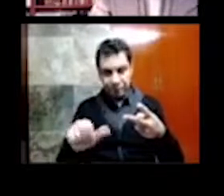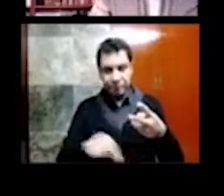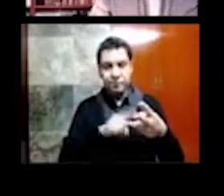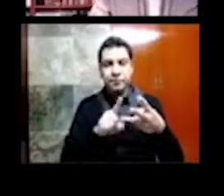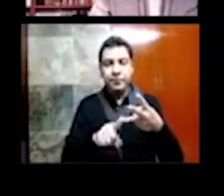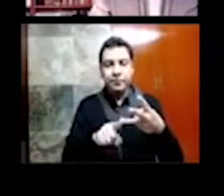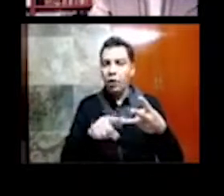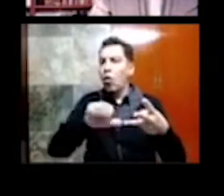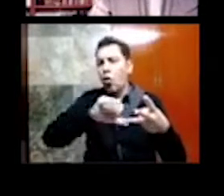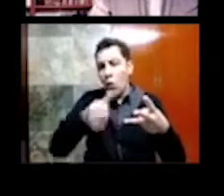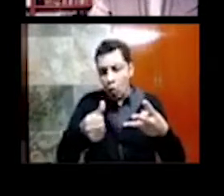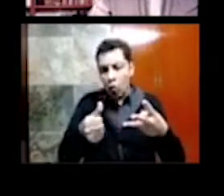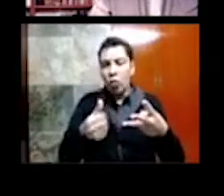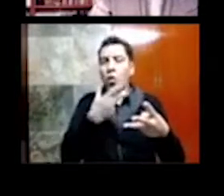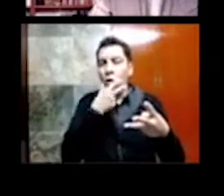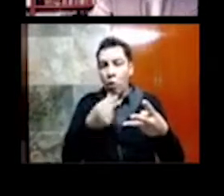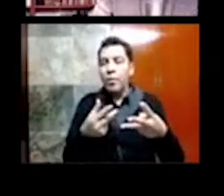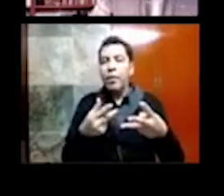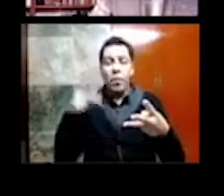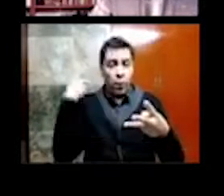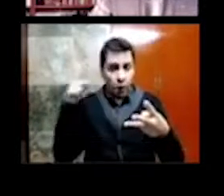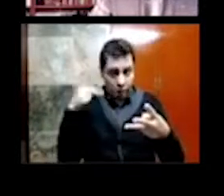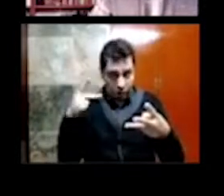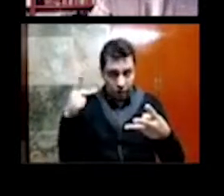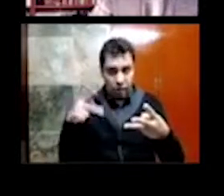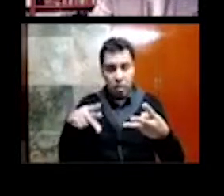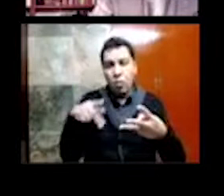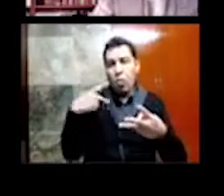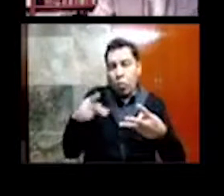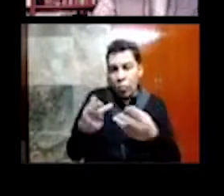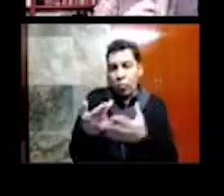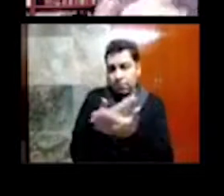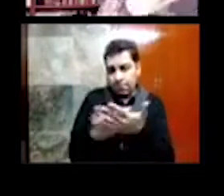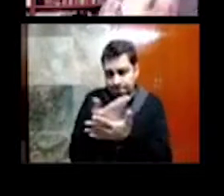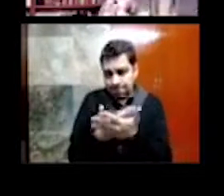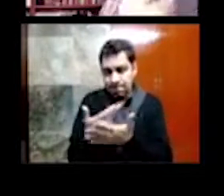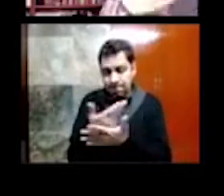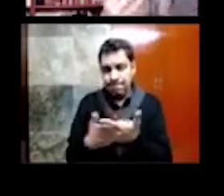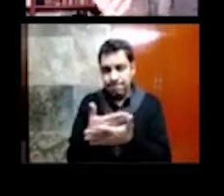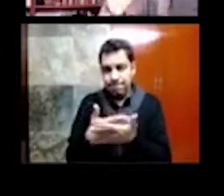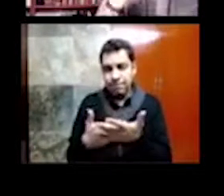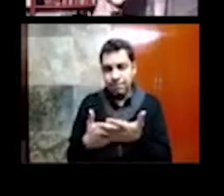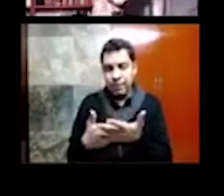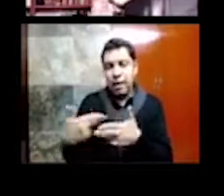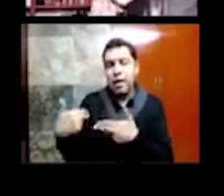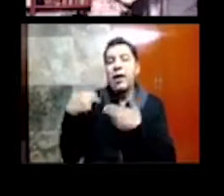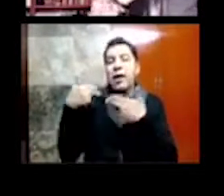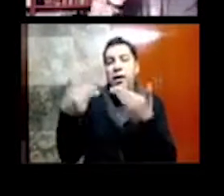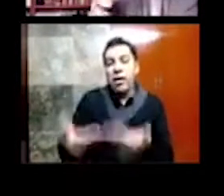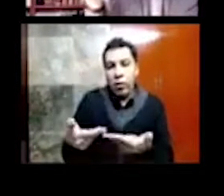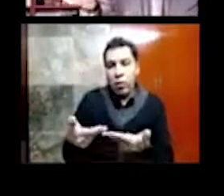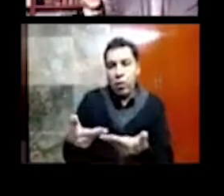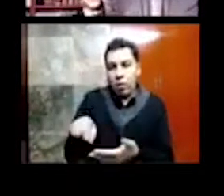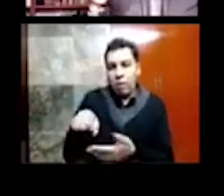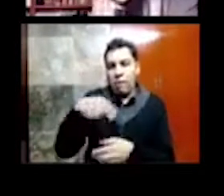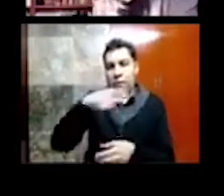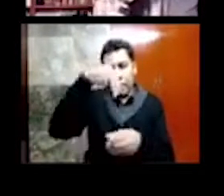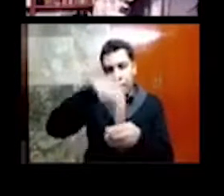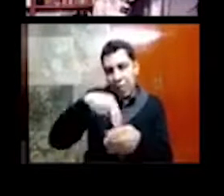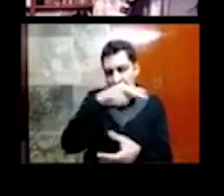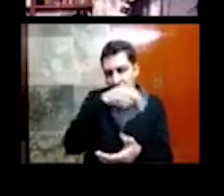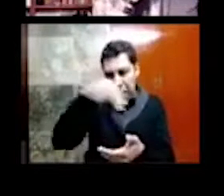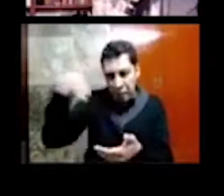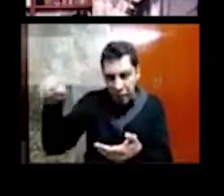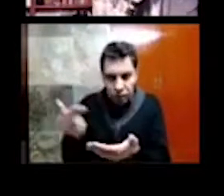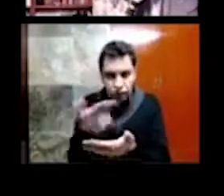que fue su dibujante durante muchos años, heredó la pluma